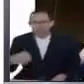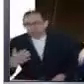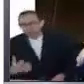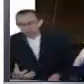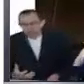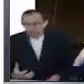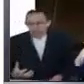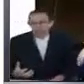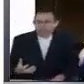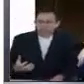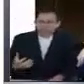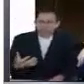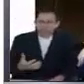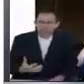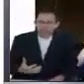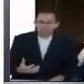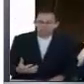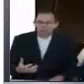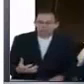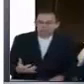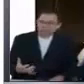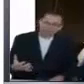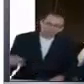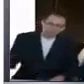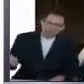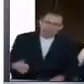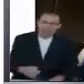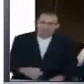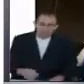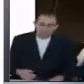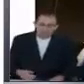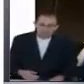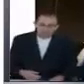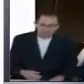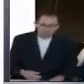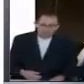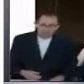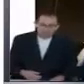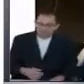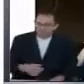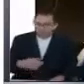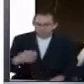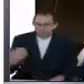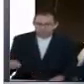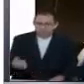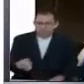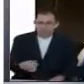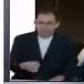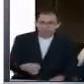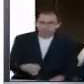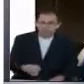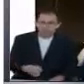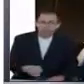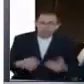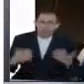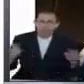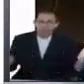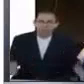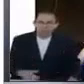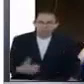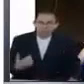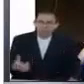Entonces, cuando ya me presentan este caso, ya estaba avanzado. No sabía mucho de esta persona,